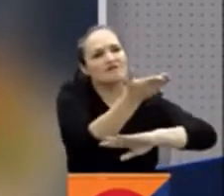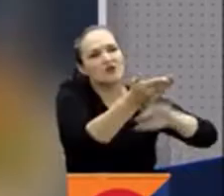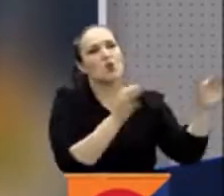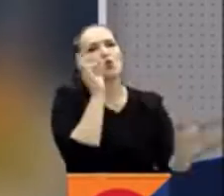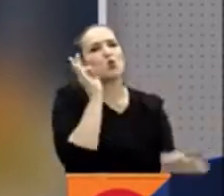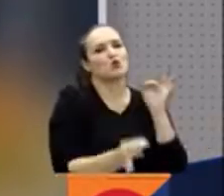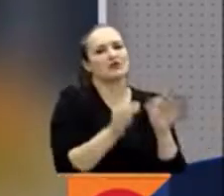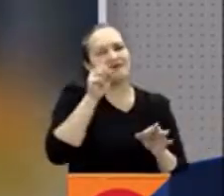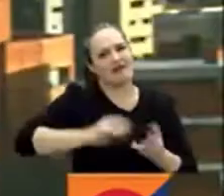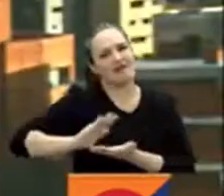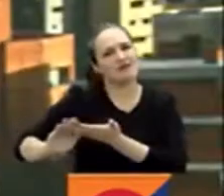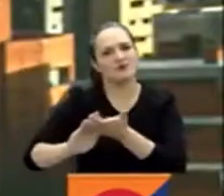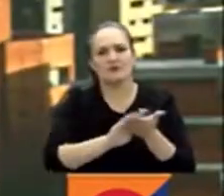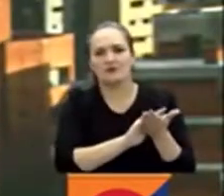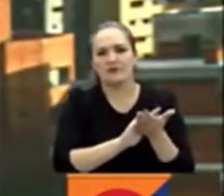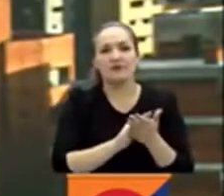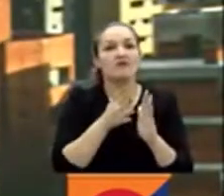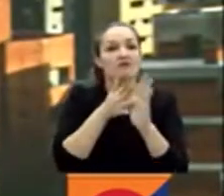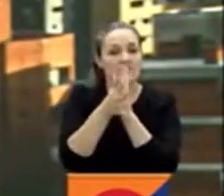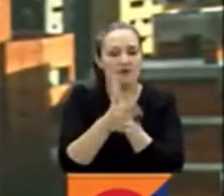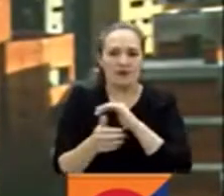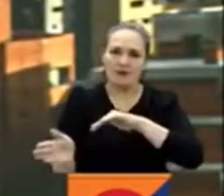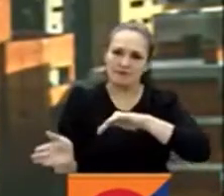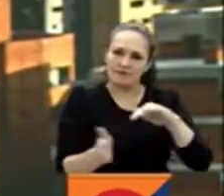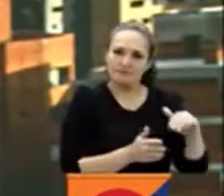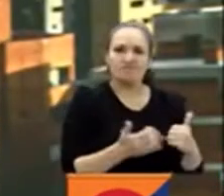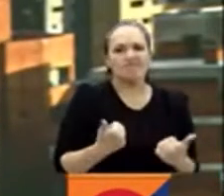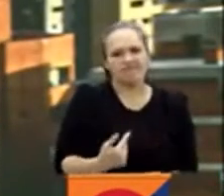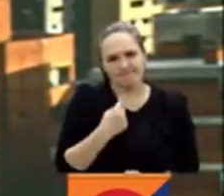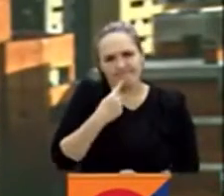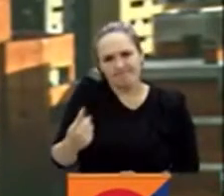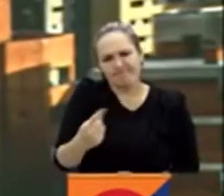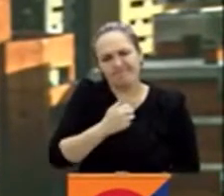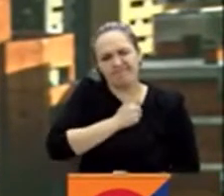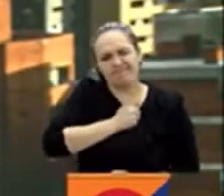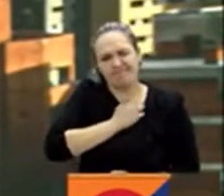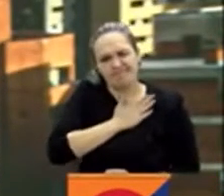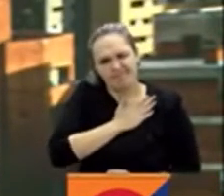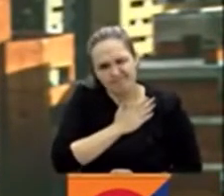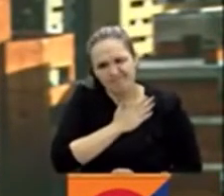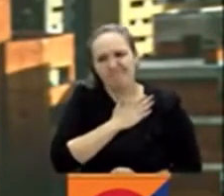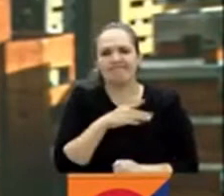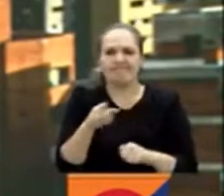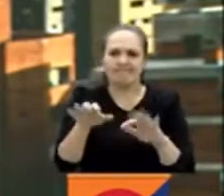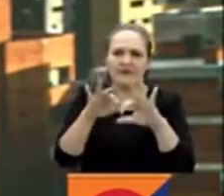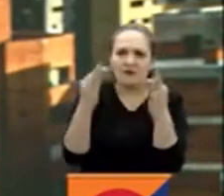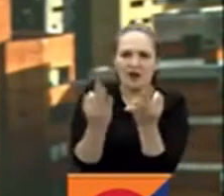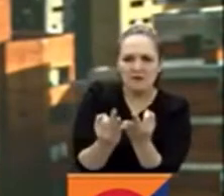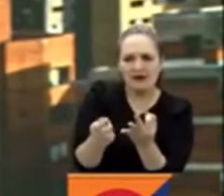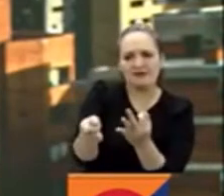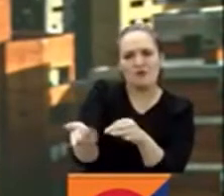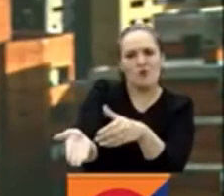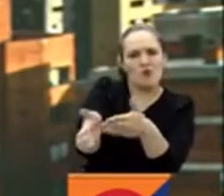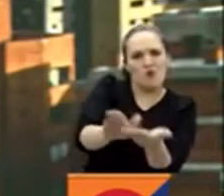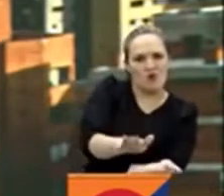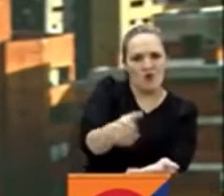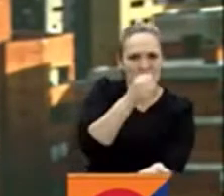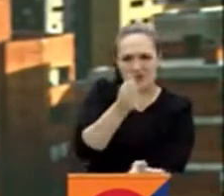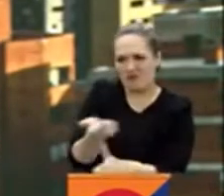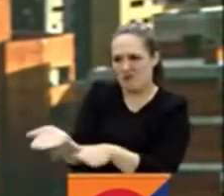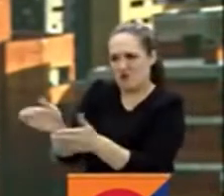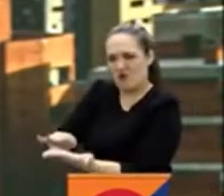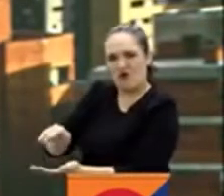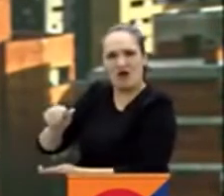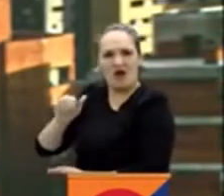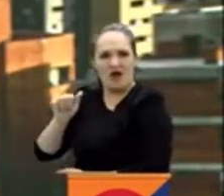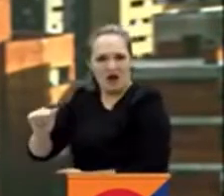conectados 24/7. Desde RTVC extendemos, por supuesto, toda nuestra solidaridad con las familias de los comunicadores asesinados y